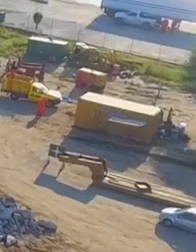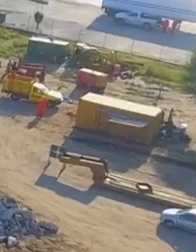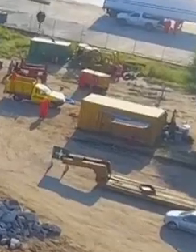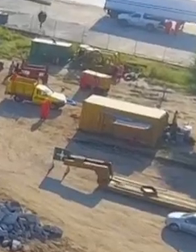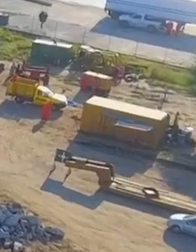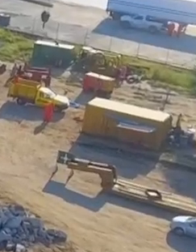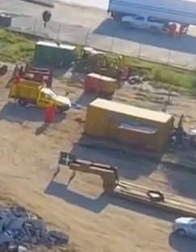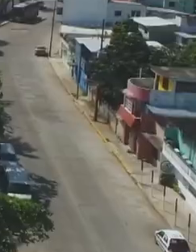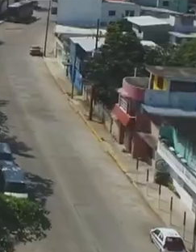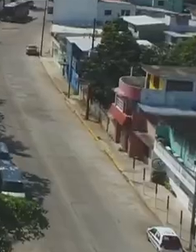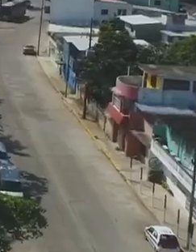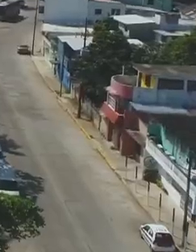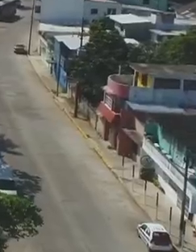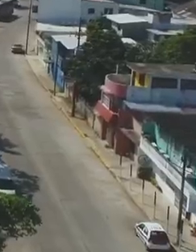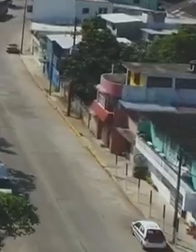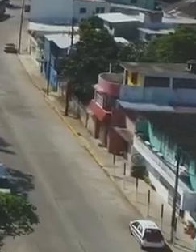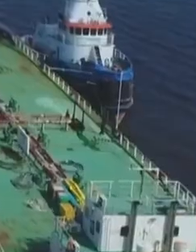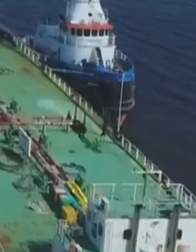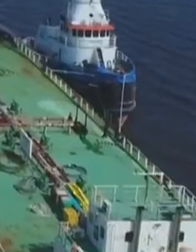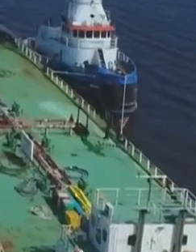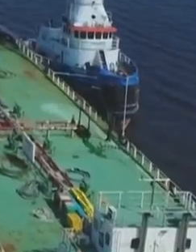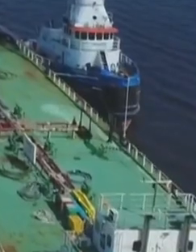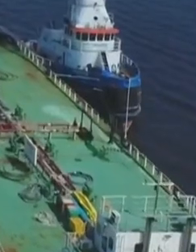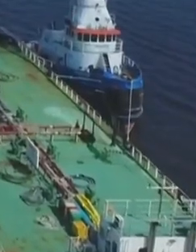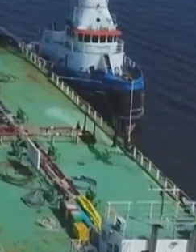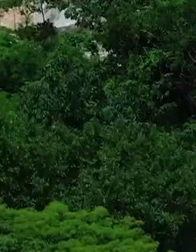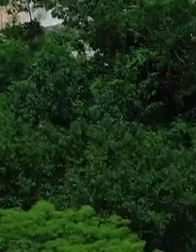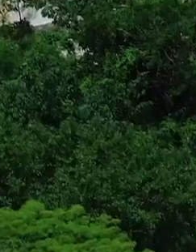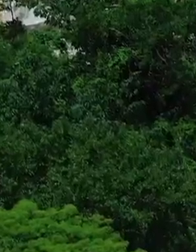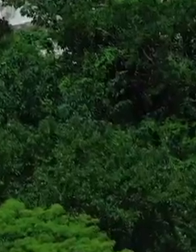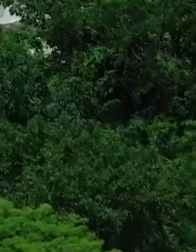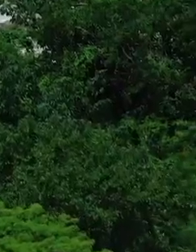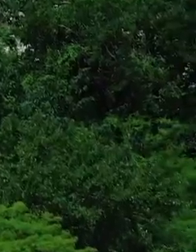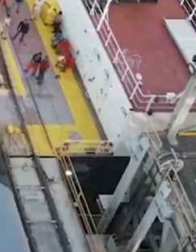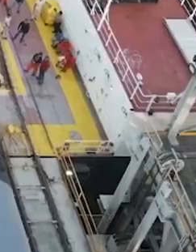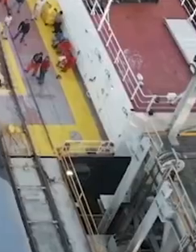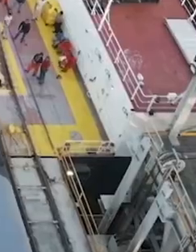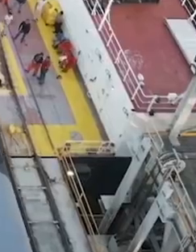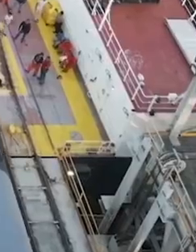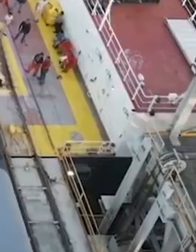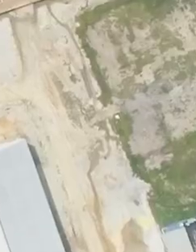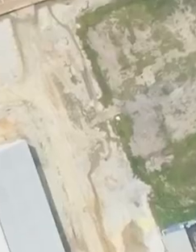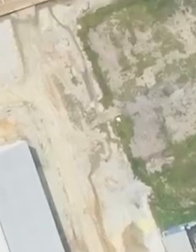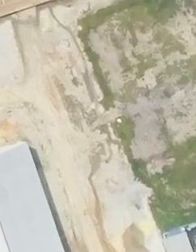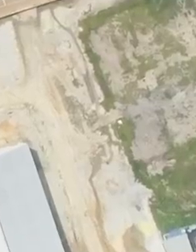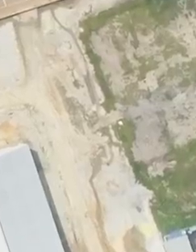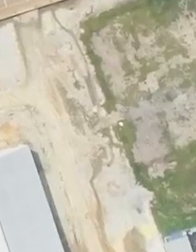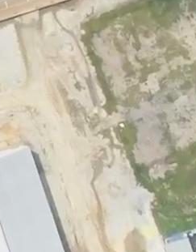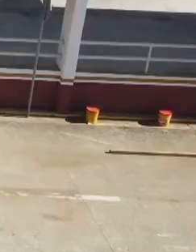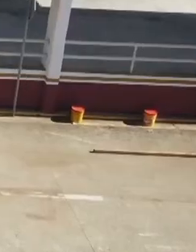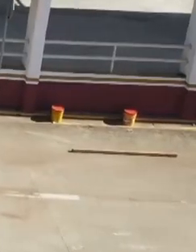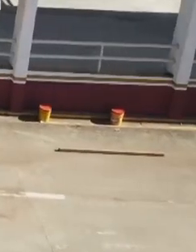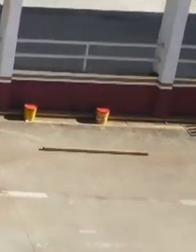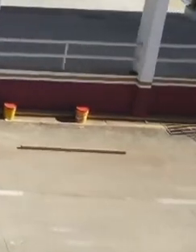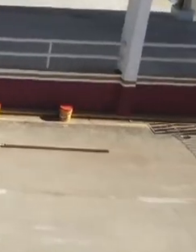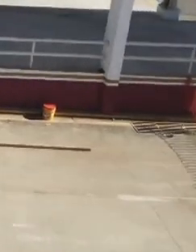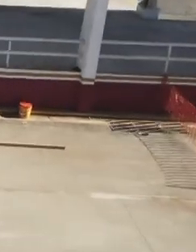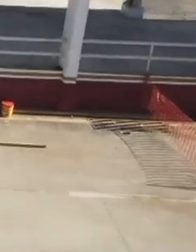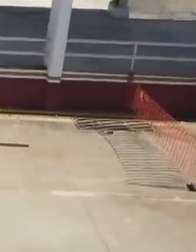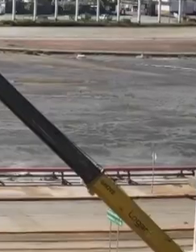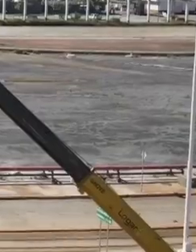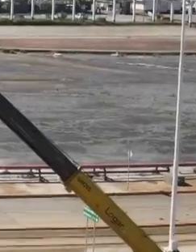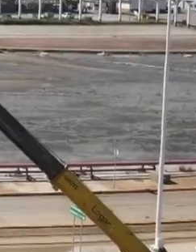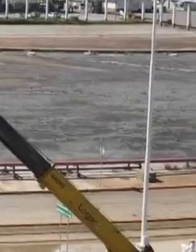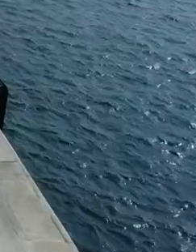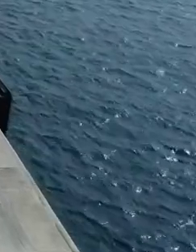sus capacidades. En el puerto de Coatzacoalcos se construyó un acceso carretero, uno ferroviario, y se moderniza